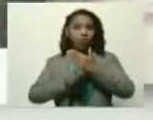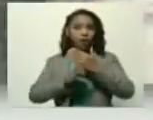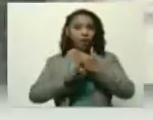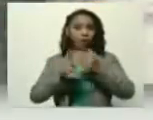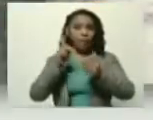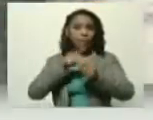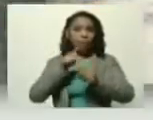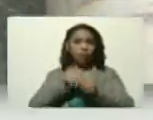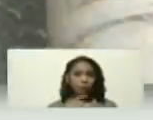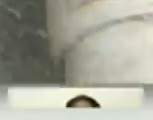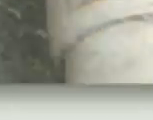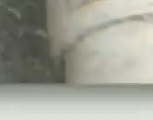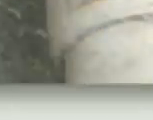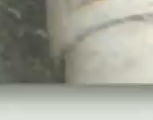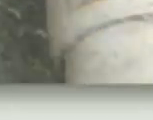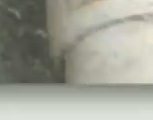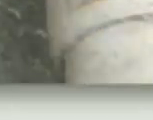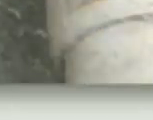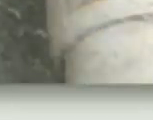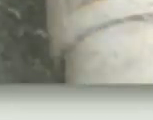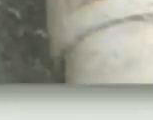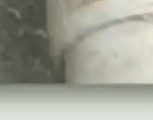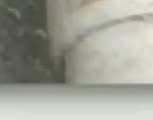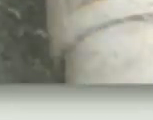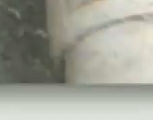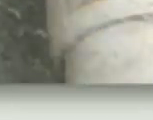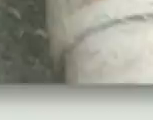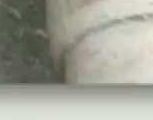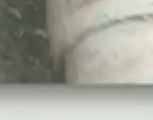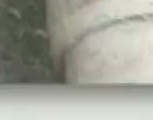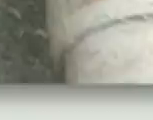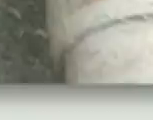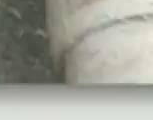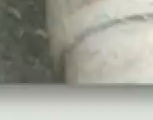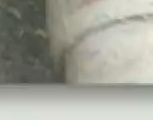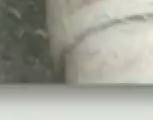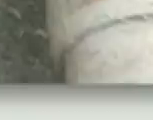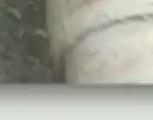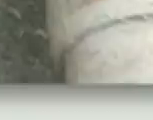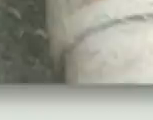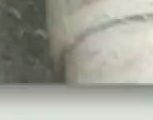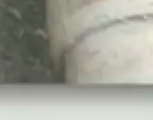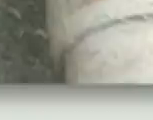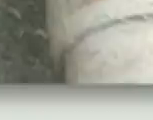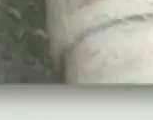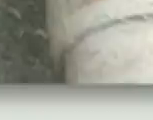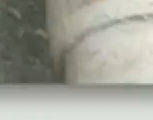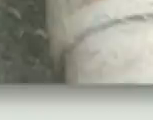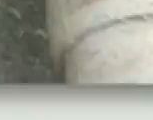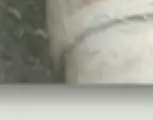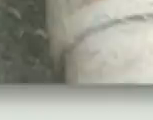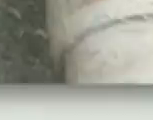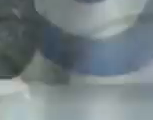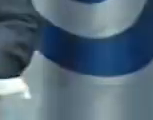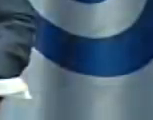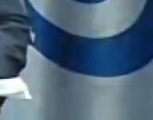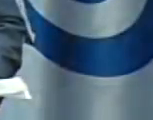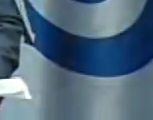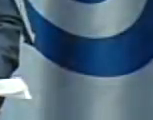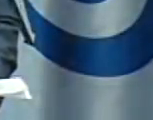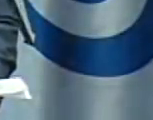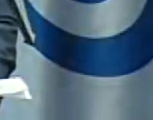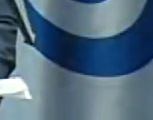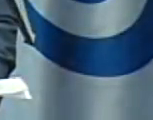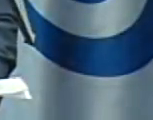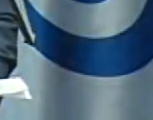Explíquenme eso. ¿Ah? Eso no se puede creer, que me vayan a decir que eso era una chatarra. Vean acá,